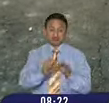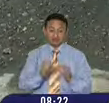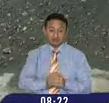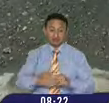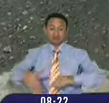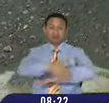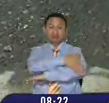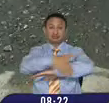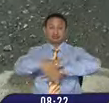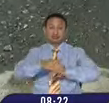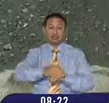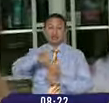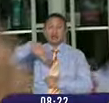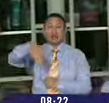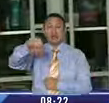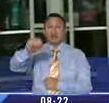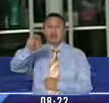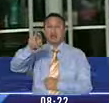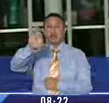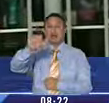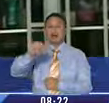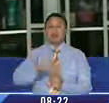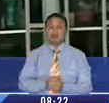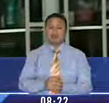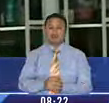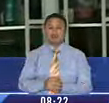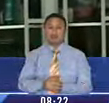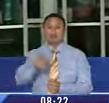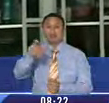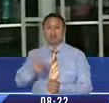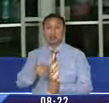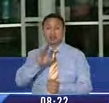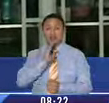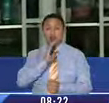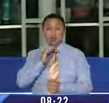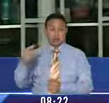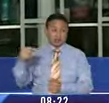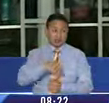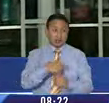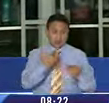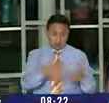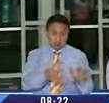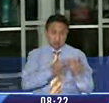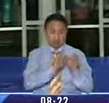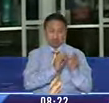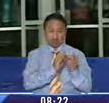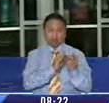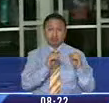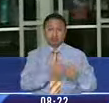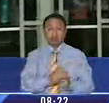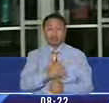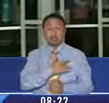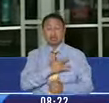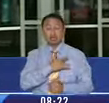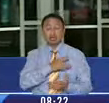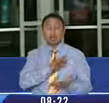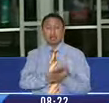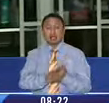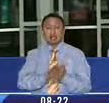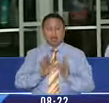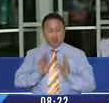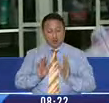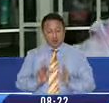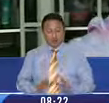la avenida Marta Bucarán. Estuvo los señores del agua y pudieron arreglar, realmente estamos más tranquilos